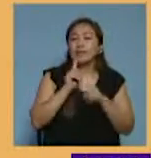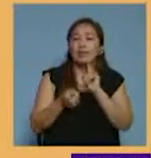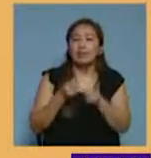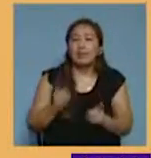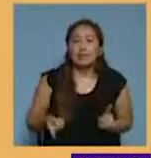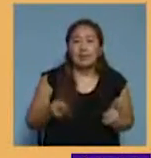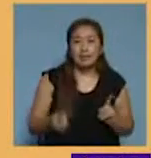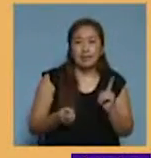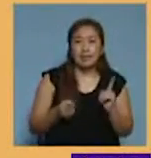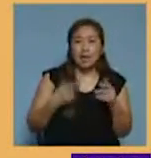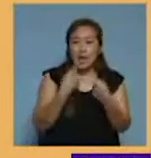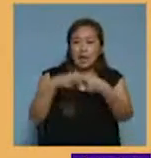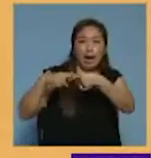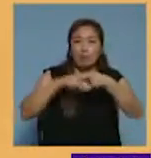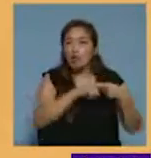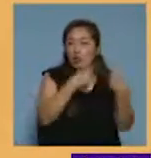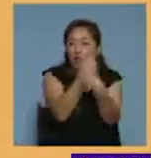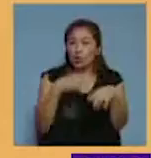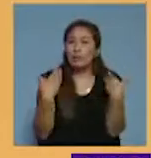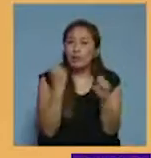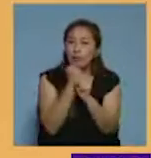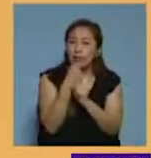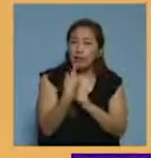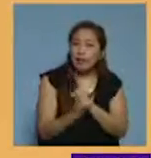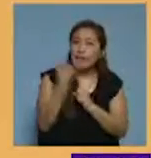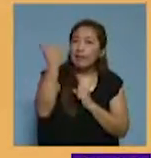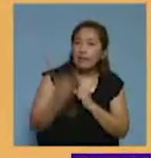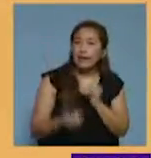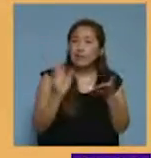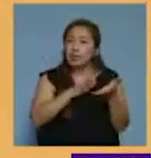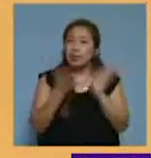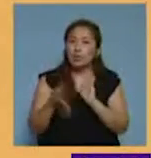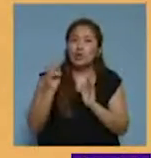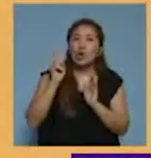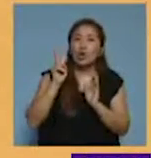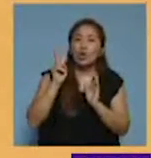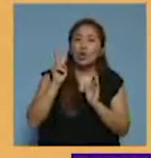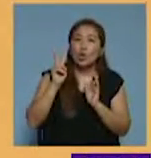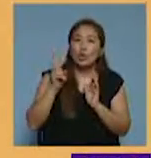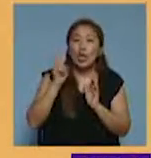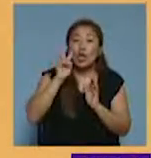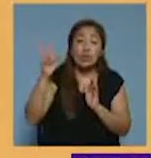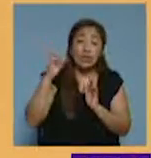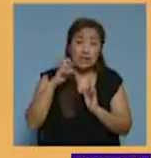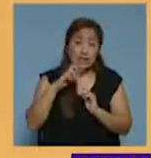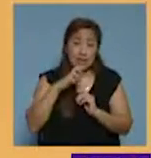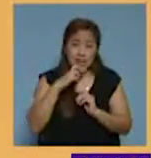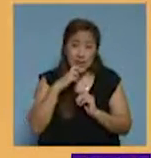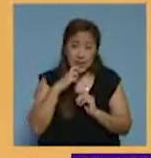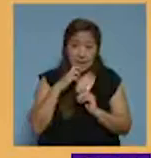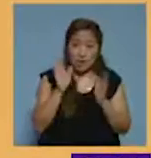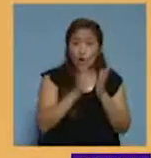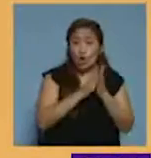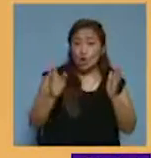este pesado que venimos trabajando prácticamente desde mediados del año 2017 en todo el año